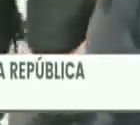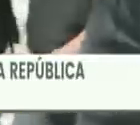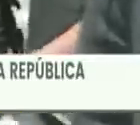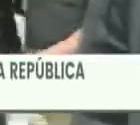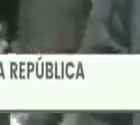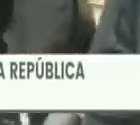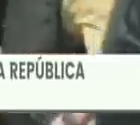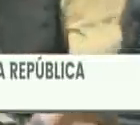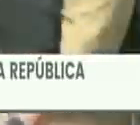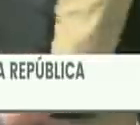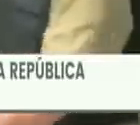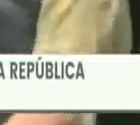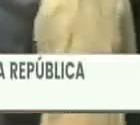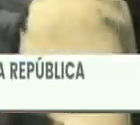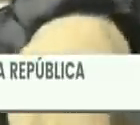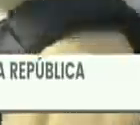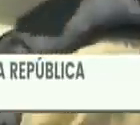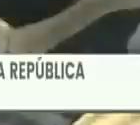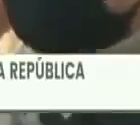ustedes pueden ver,